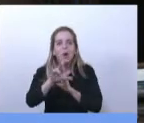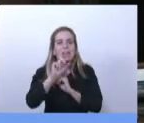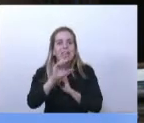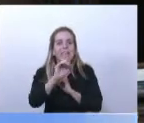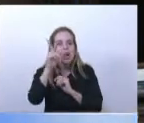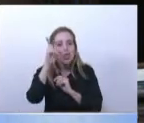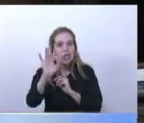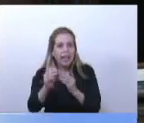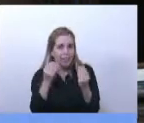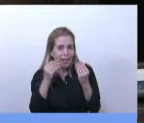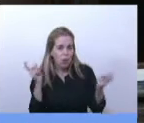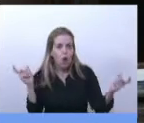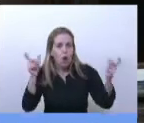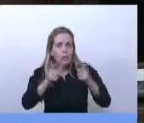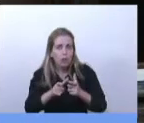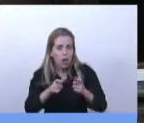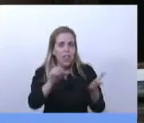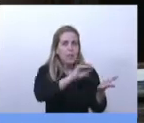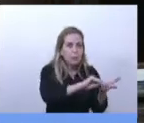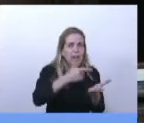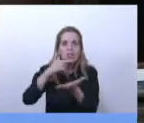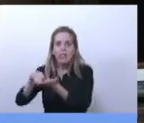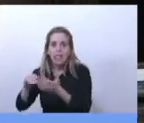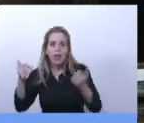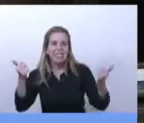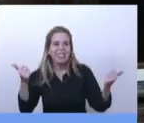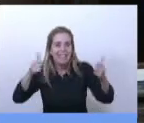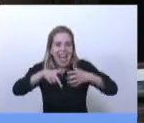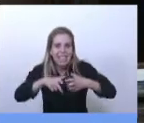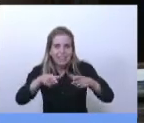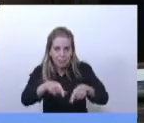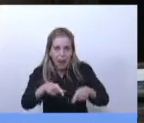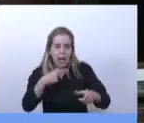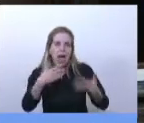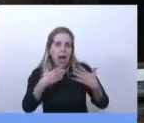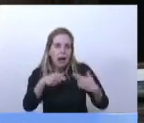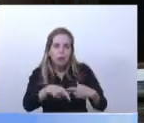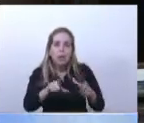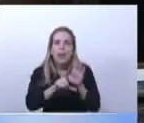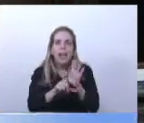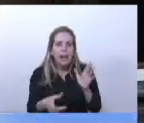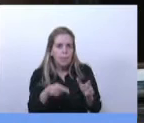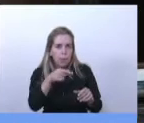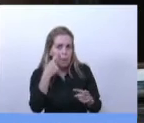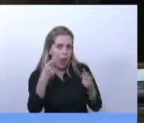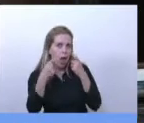bicameral de seguimiento de la implementación de la ley estamos hablando de mucho dinero